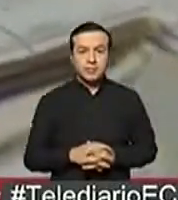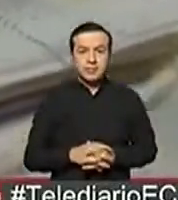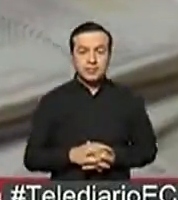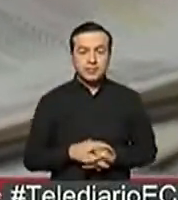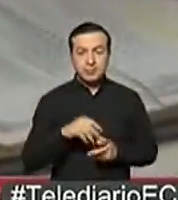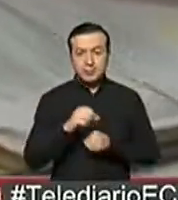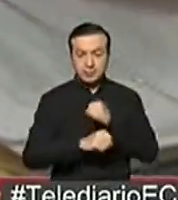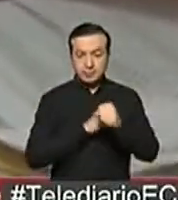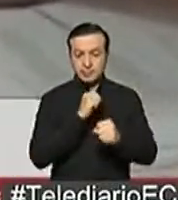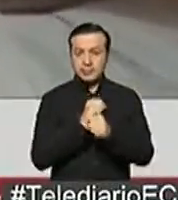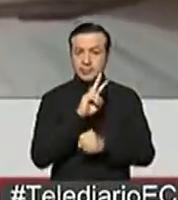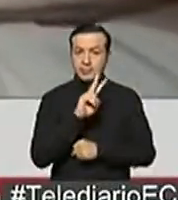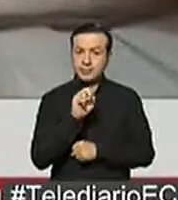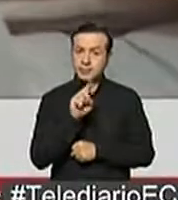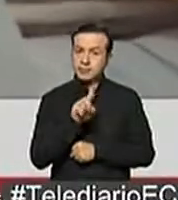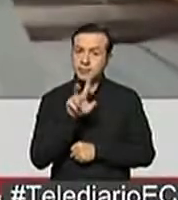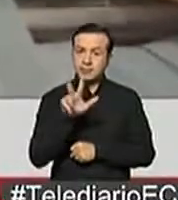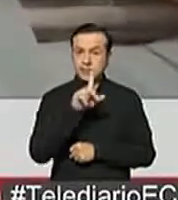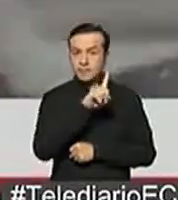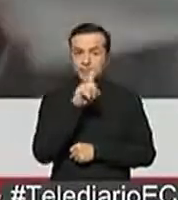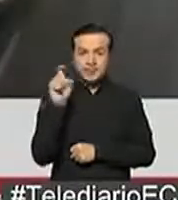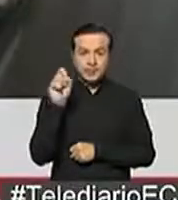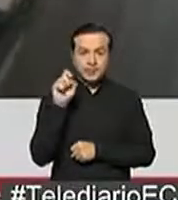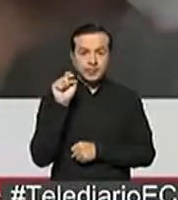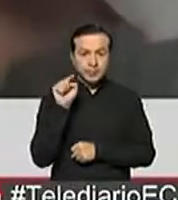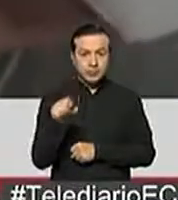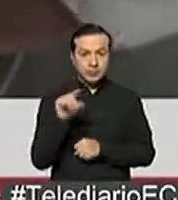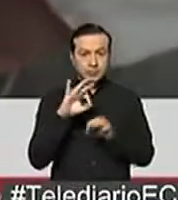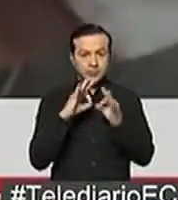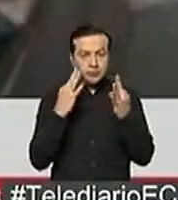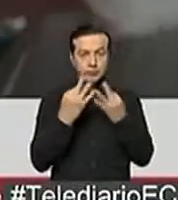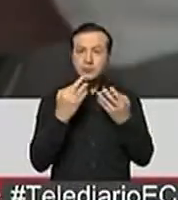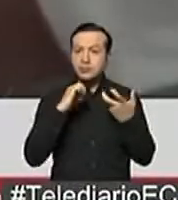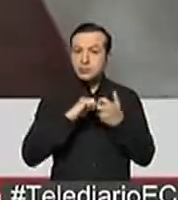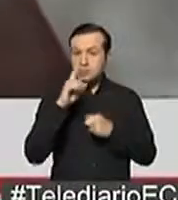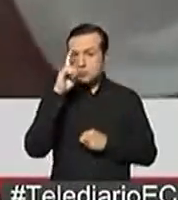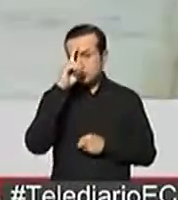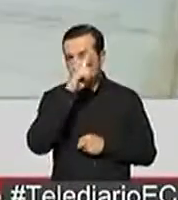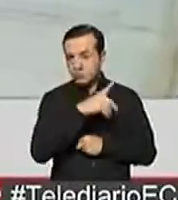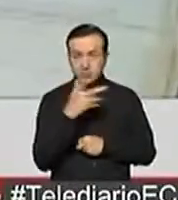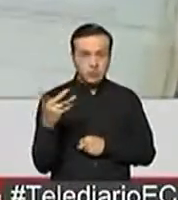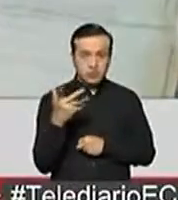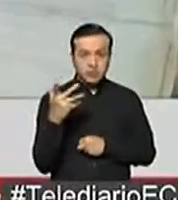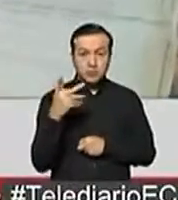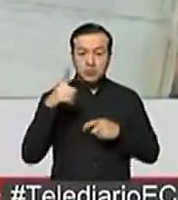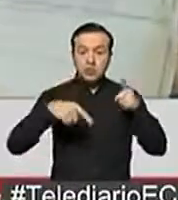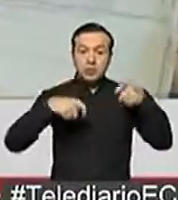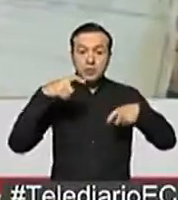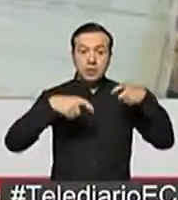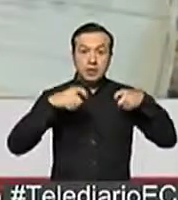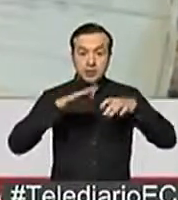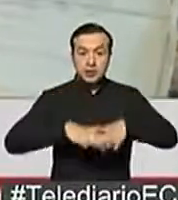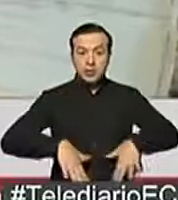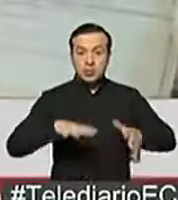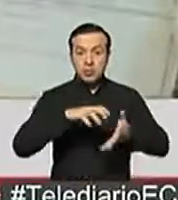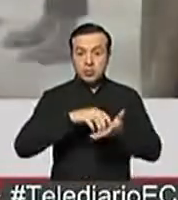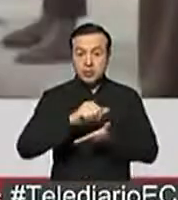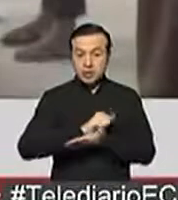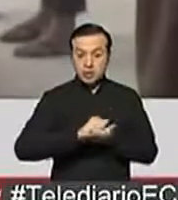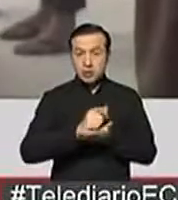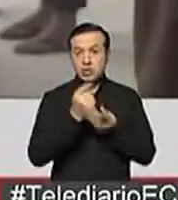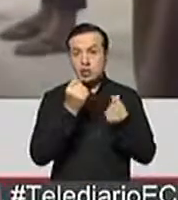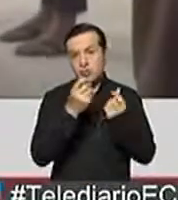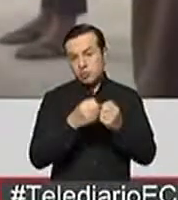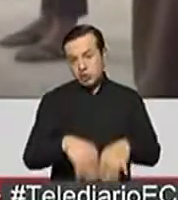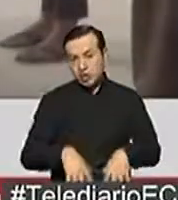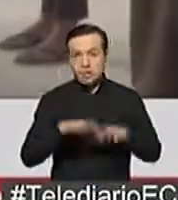En el año 2013, cerca de 100.000 familias resultaron afectadas por una estafa de la cooperativa en el Azuay Coopera. Según la